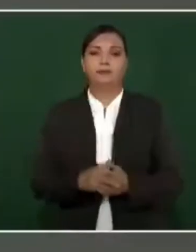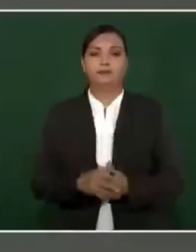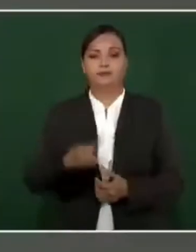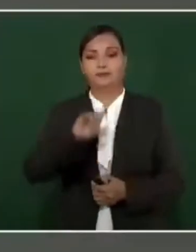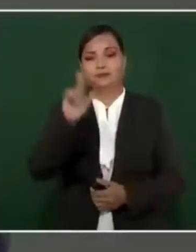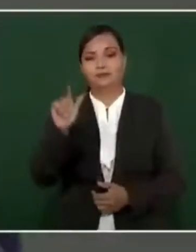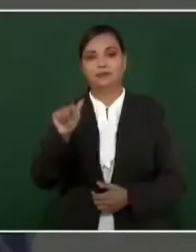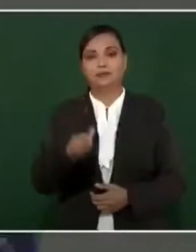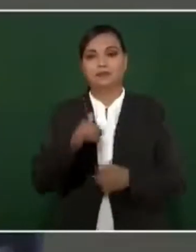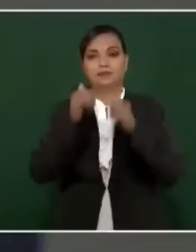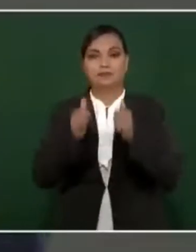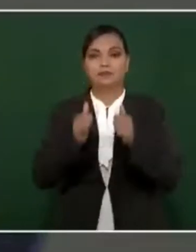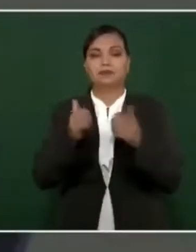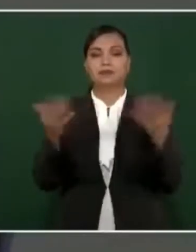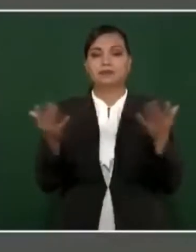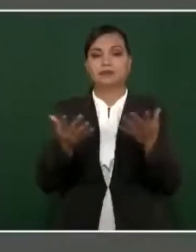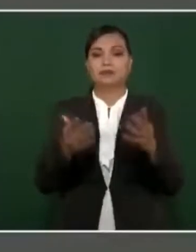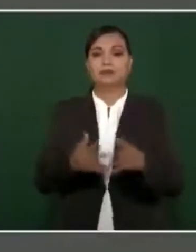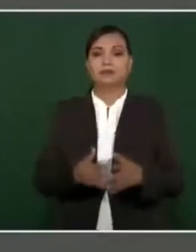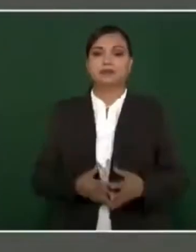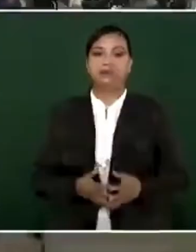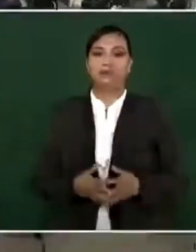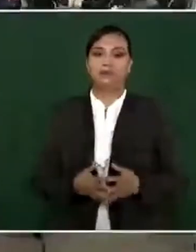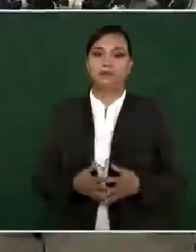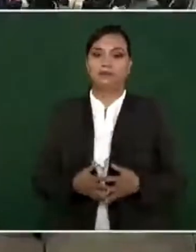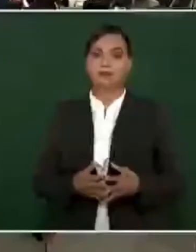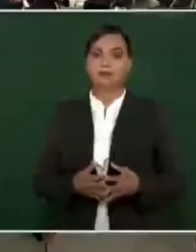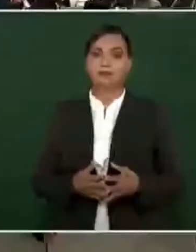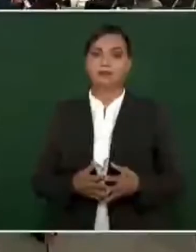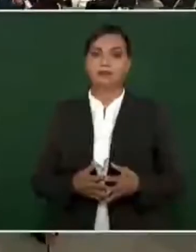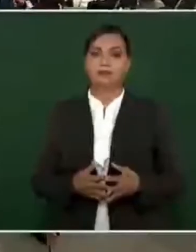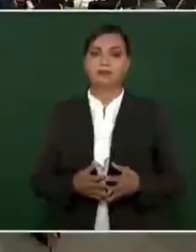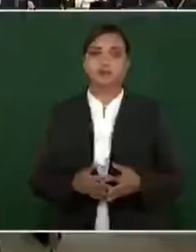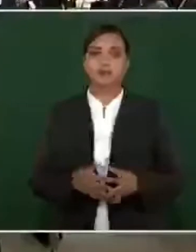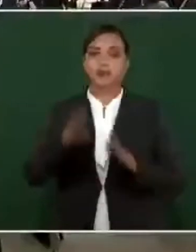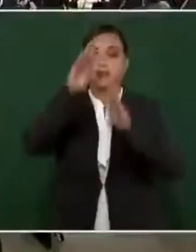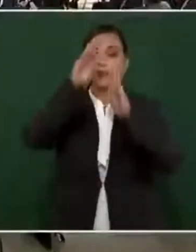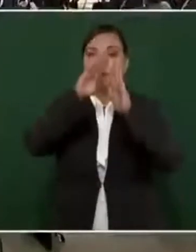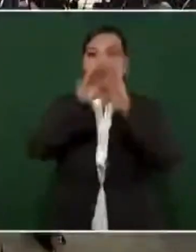reduciendo la brecha. Es un país